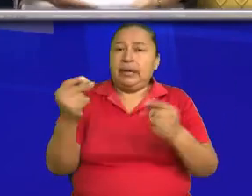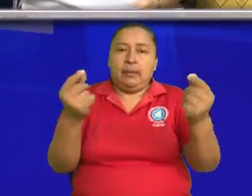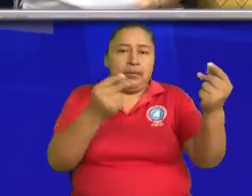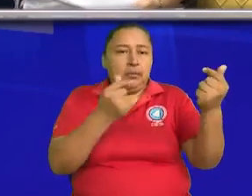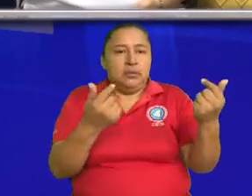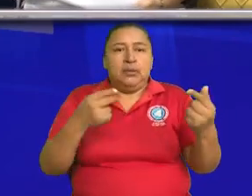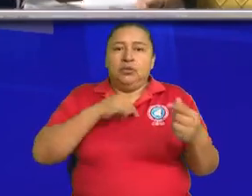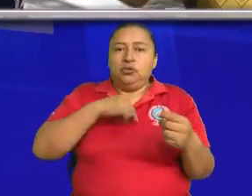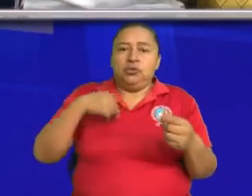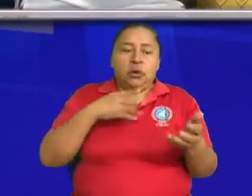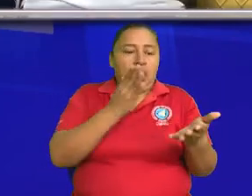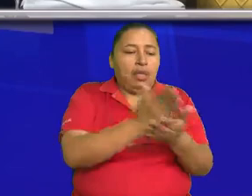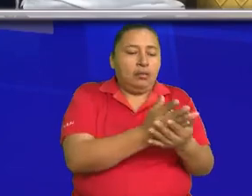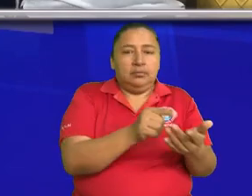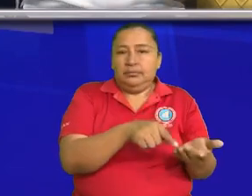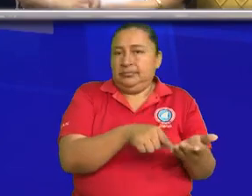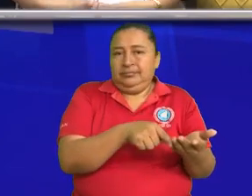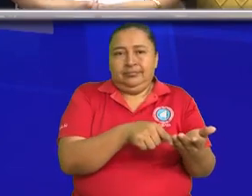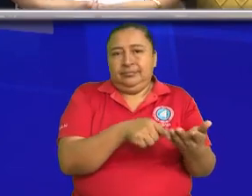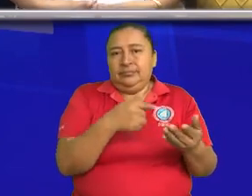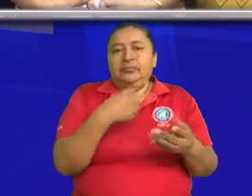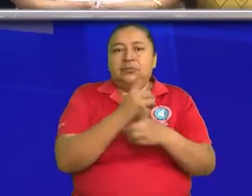y nosotros